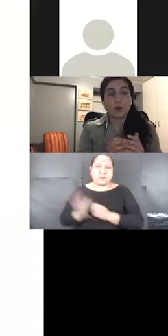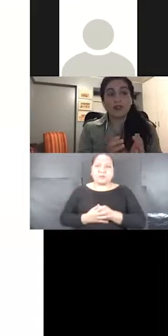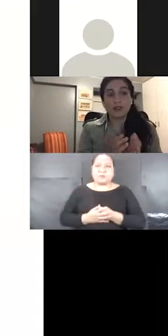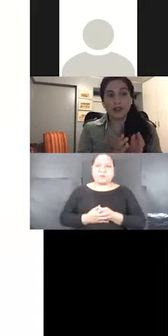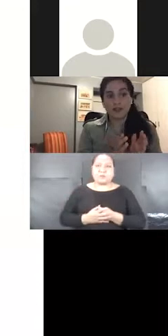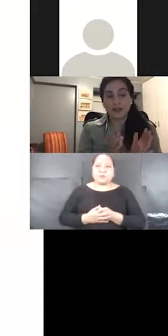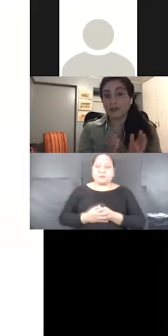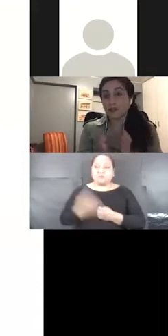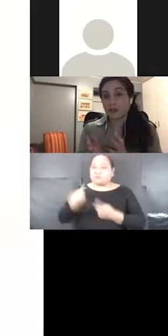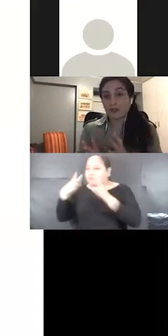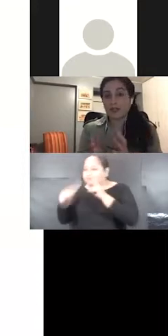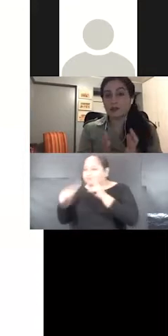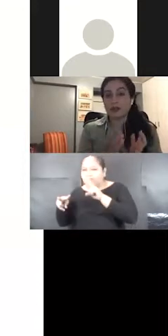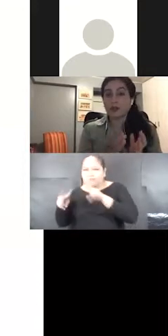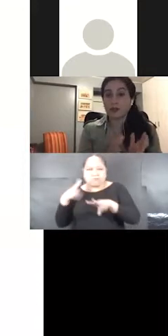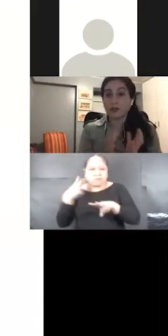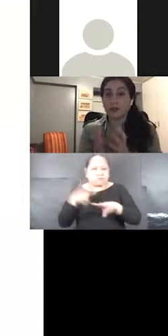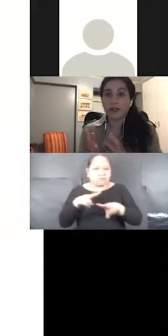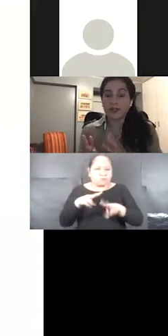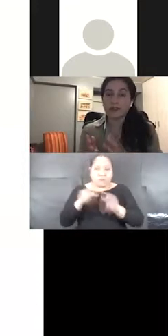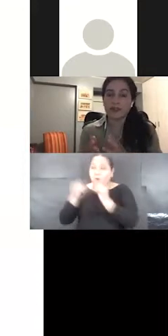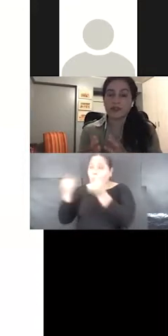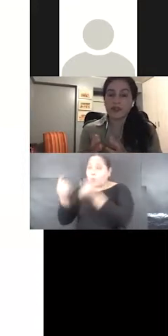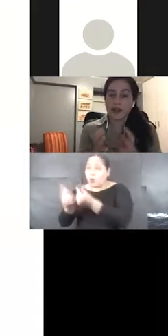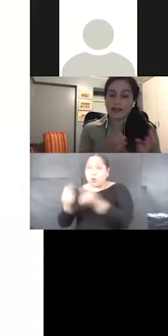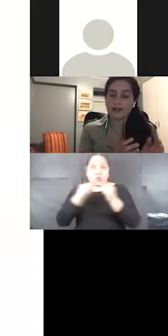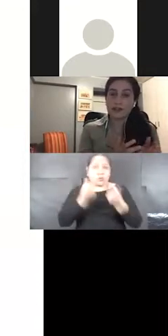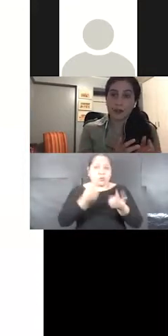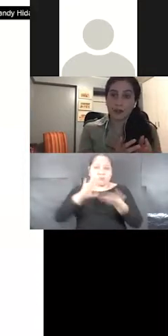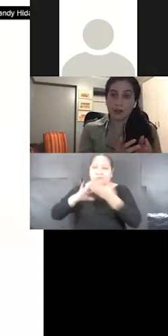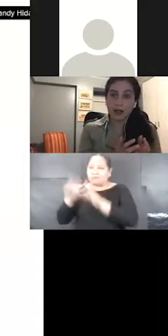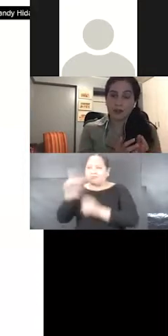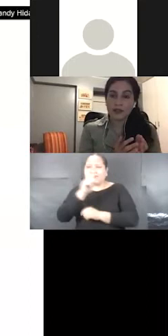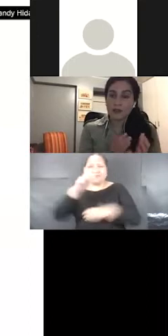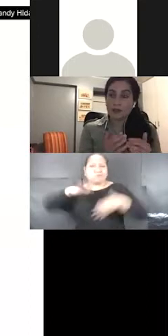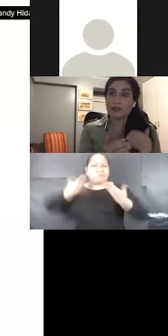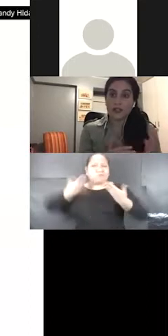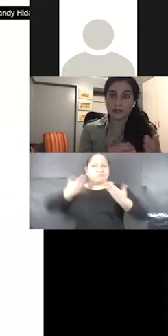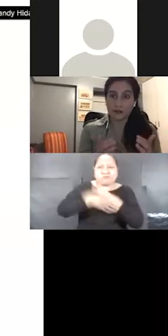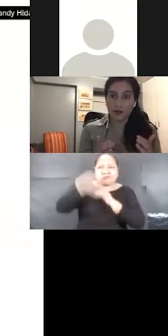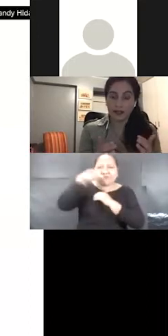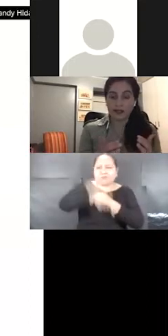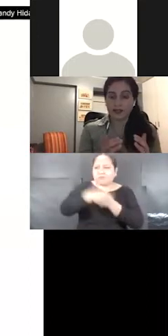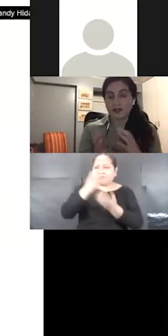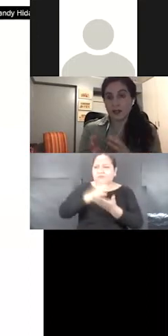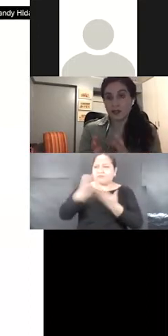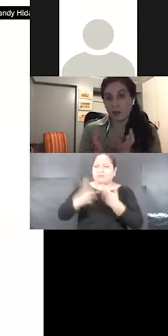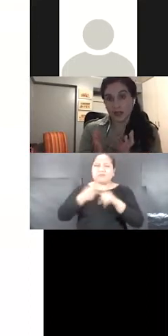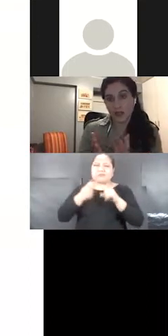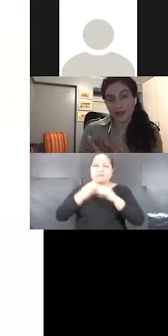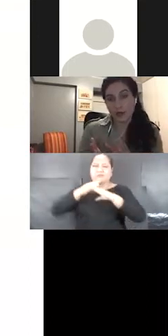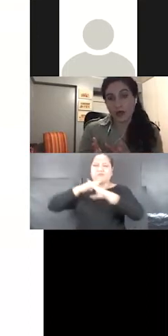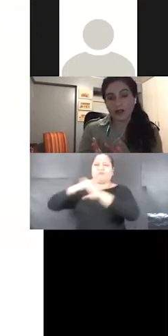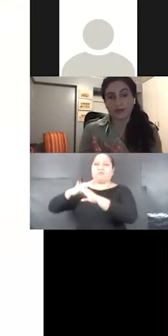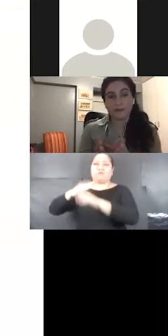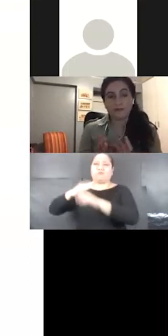damos cuenta que hay ciertos sectores de la población que no pueden acceder a este tipo de programas por diferentes barreras. En este caso era